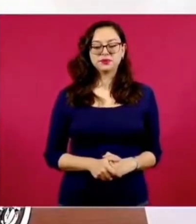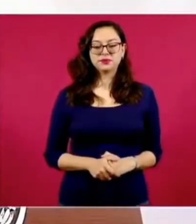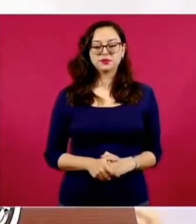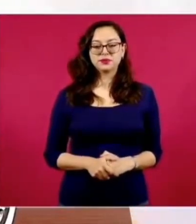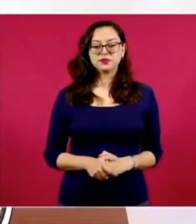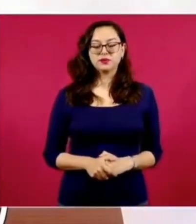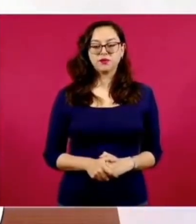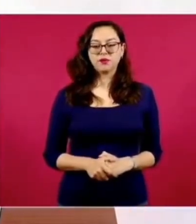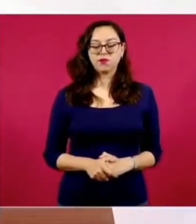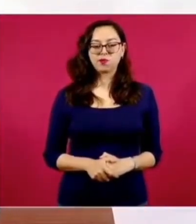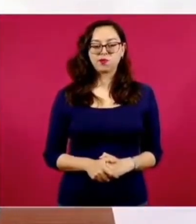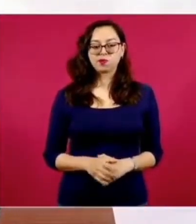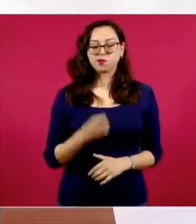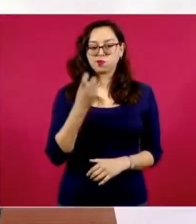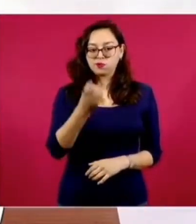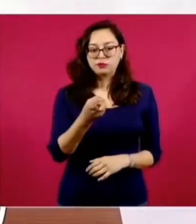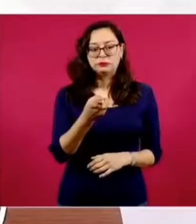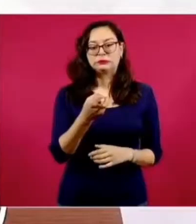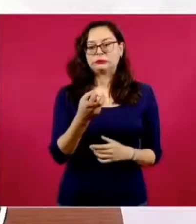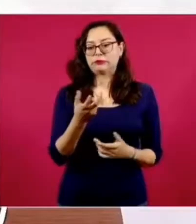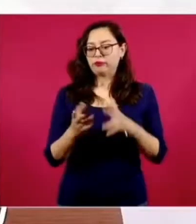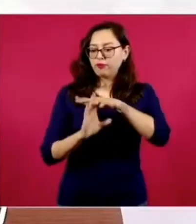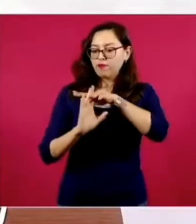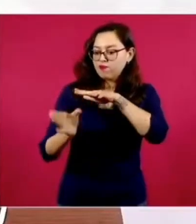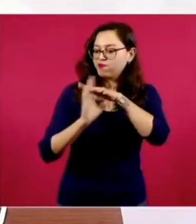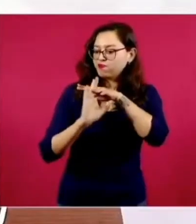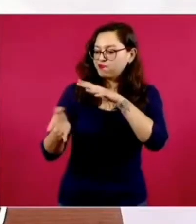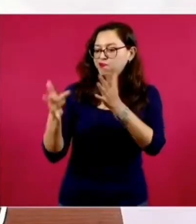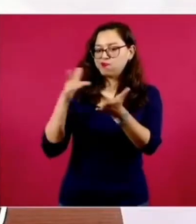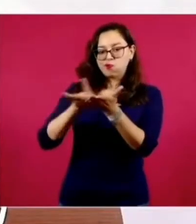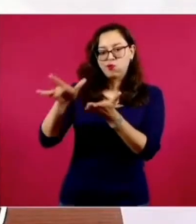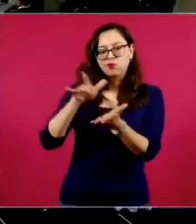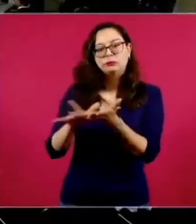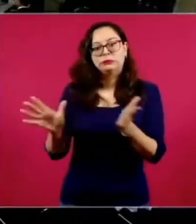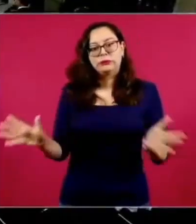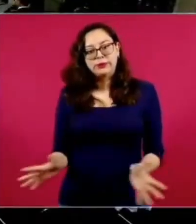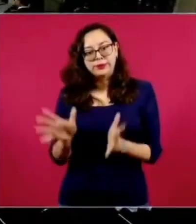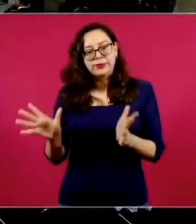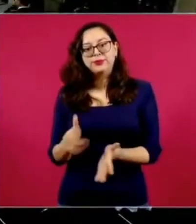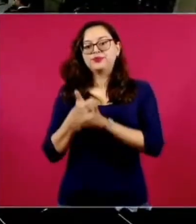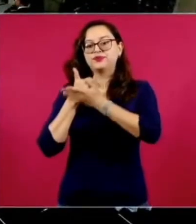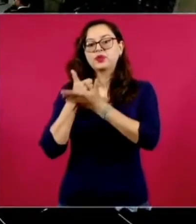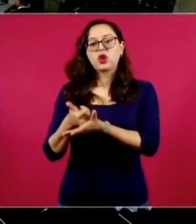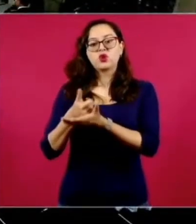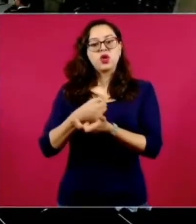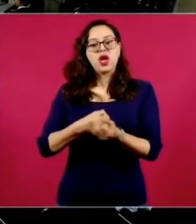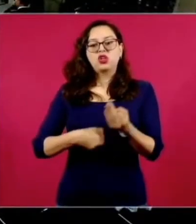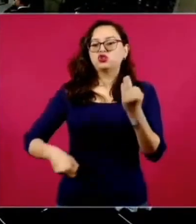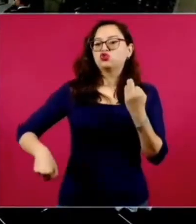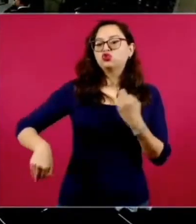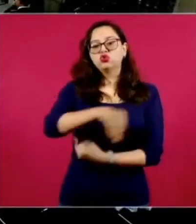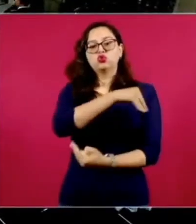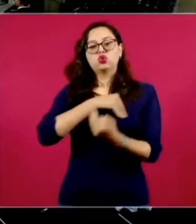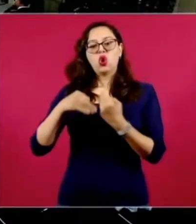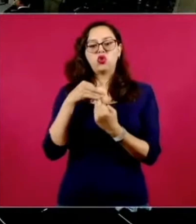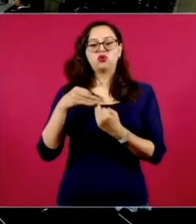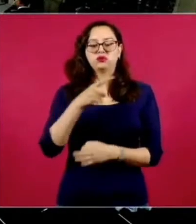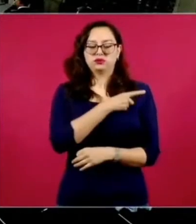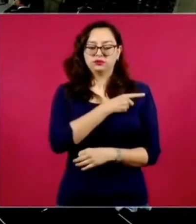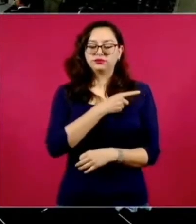tenemos que ayudar, apoyar en todo a nuestros paisanos